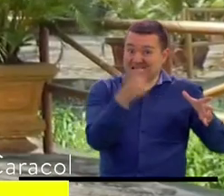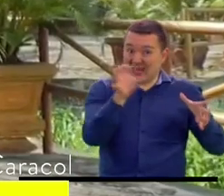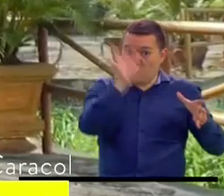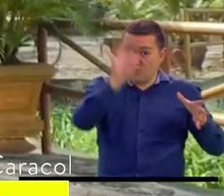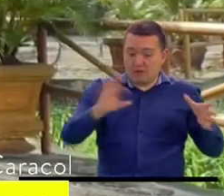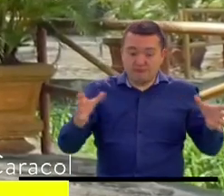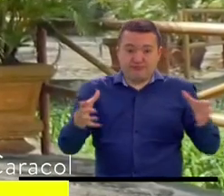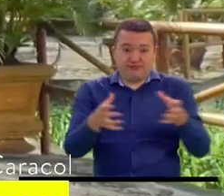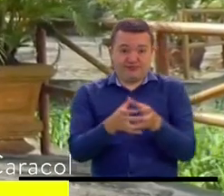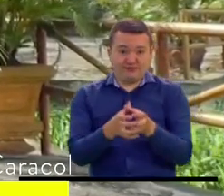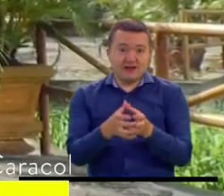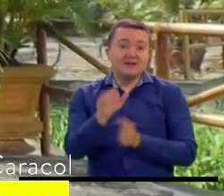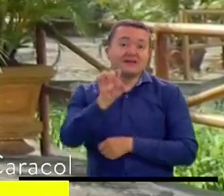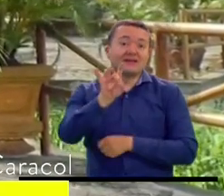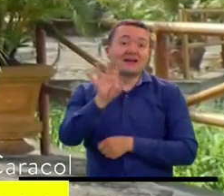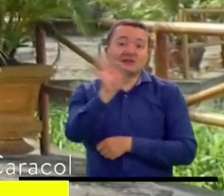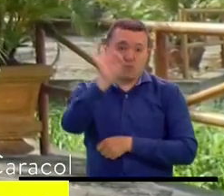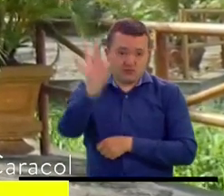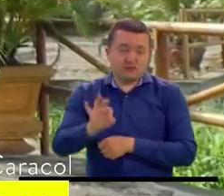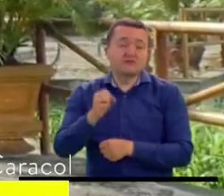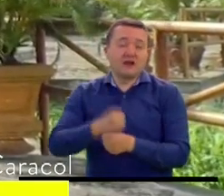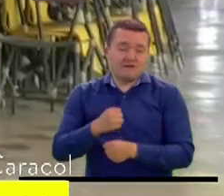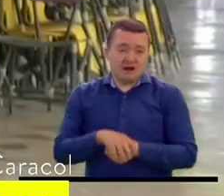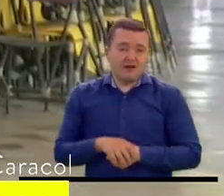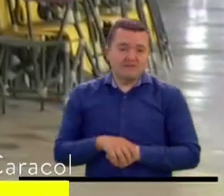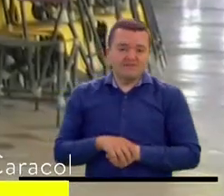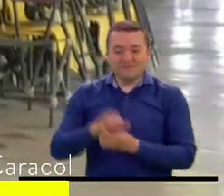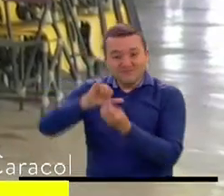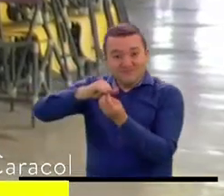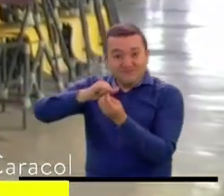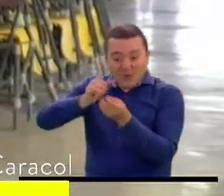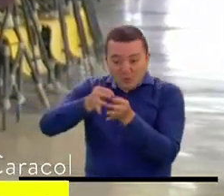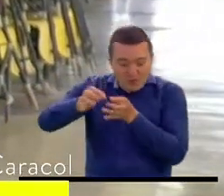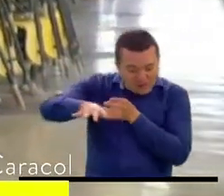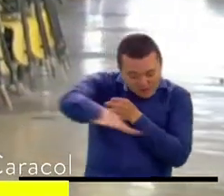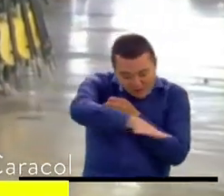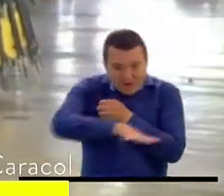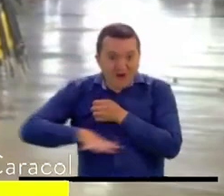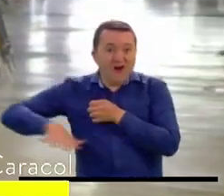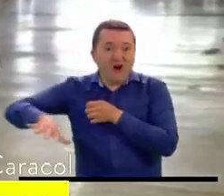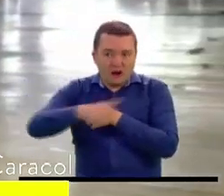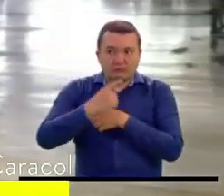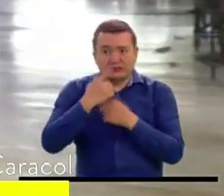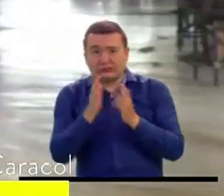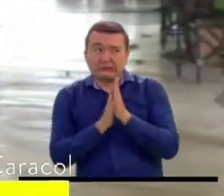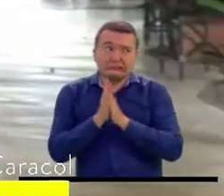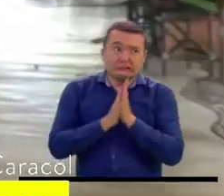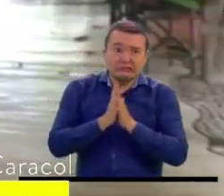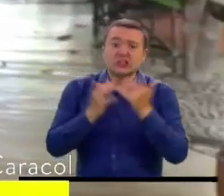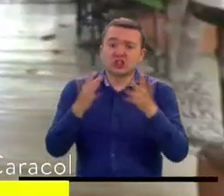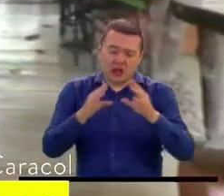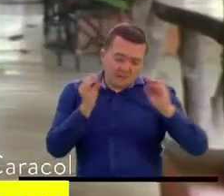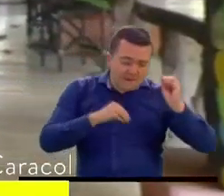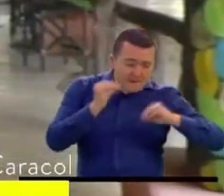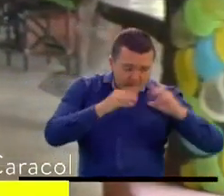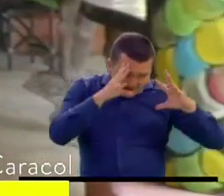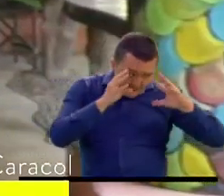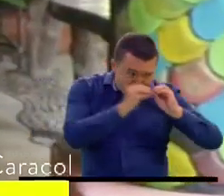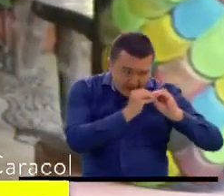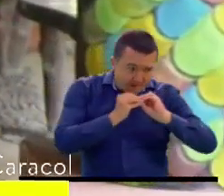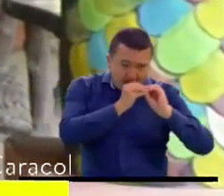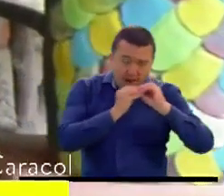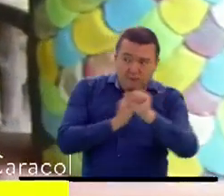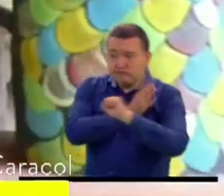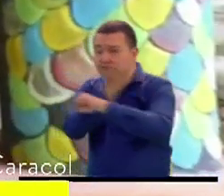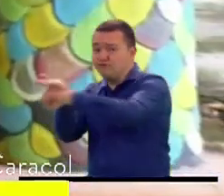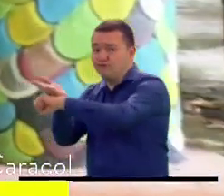esta crisis, el gremio del turismo en Puerto Triunfo aseguran que ya tienen lista una propuesta de reapertura de sus negocios para el